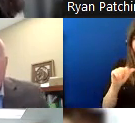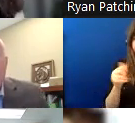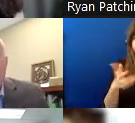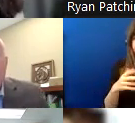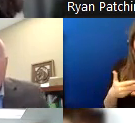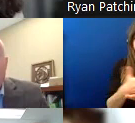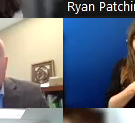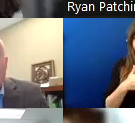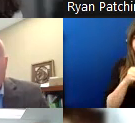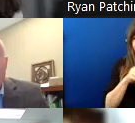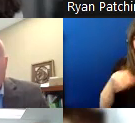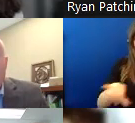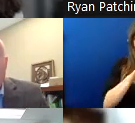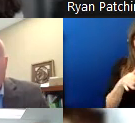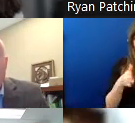esto fue